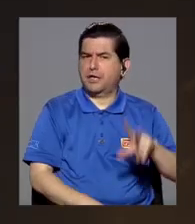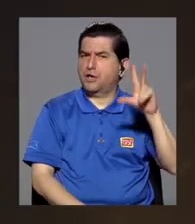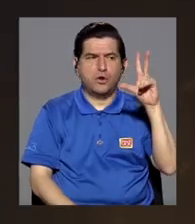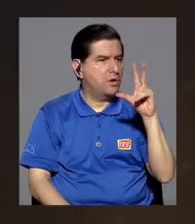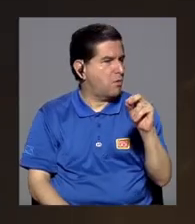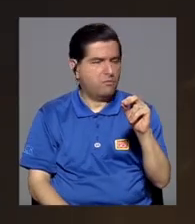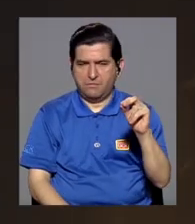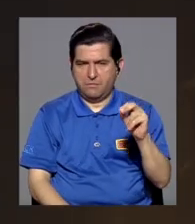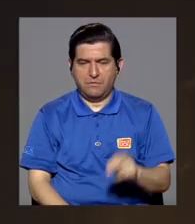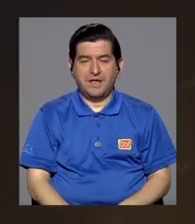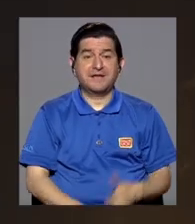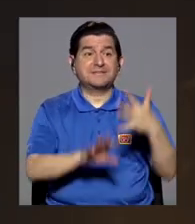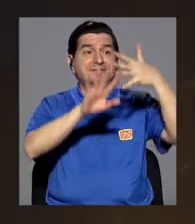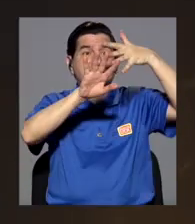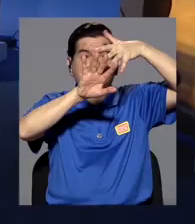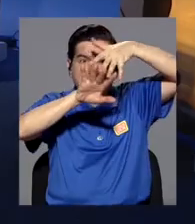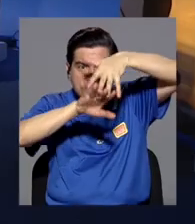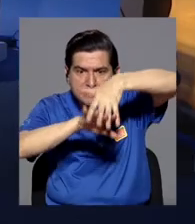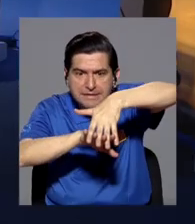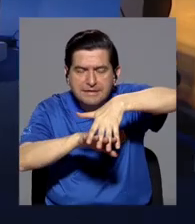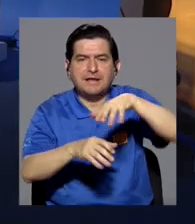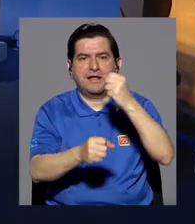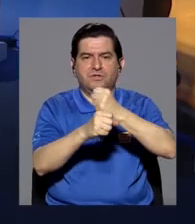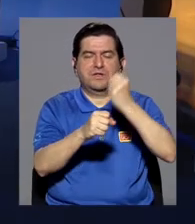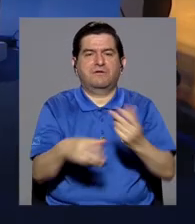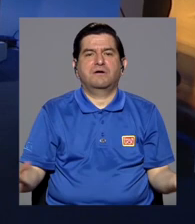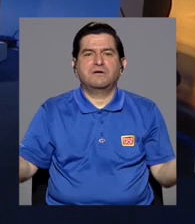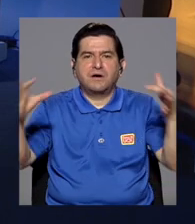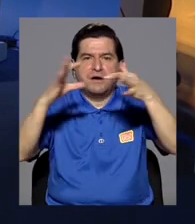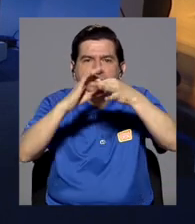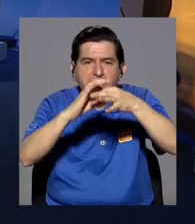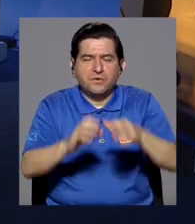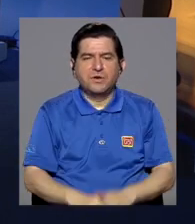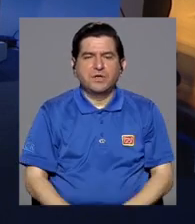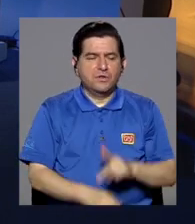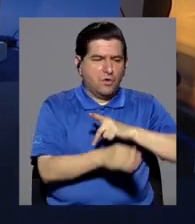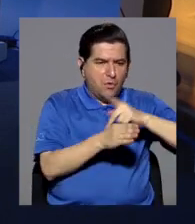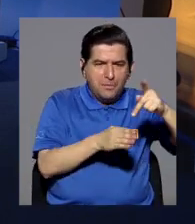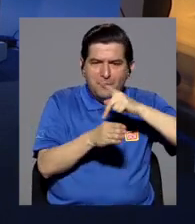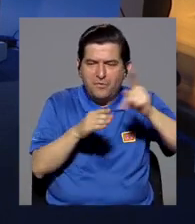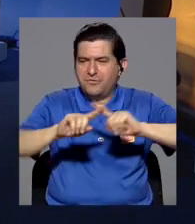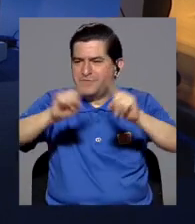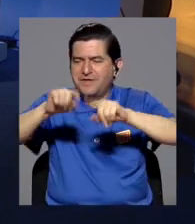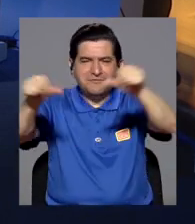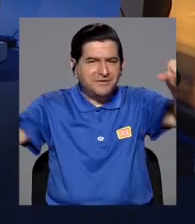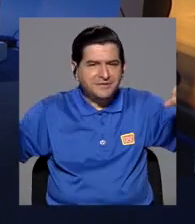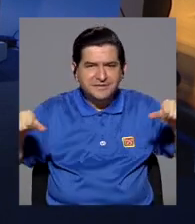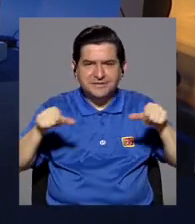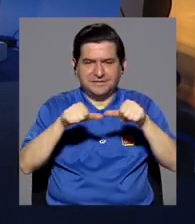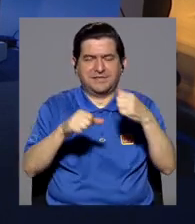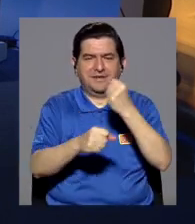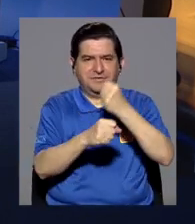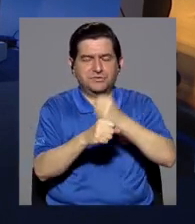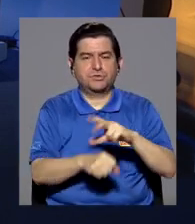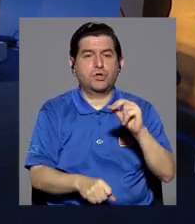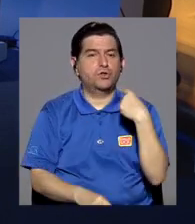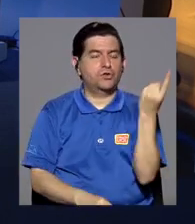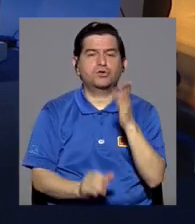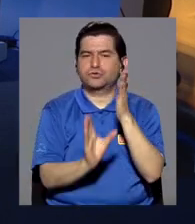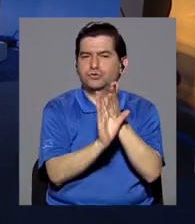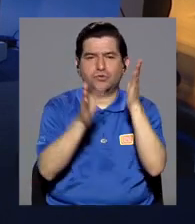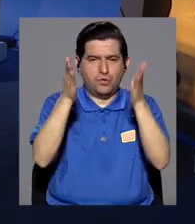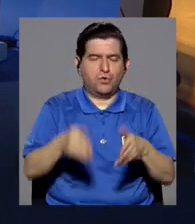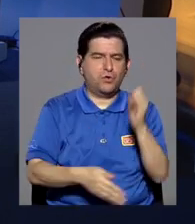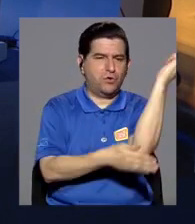justamente integrarlo trabajar en conjunto tenemos que trabajar profesionales de distintos ámbitos no sólo psicólogos ni